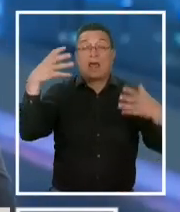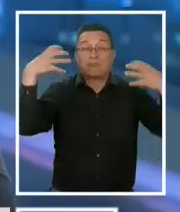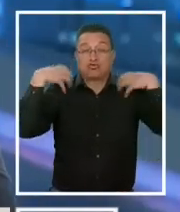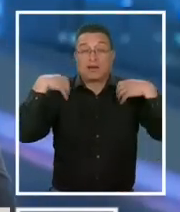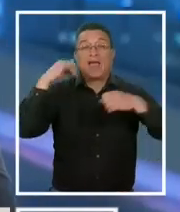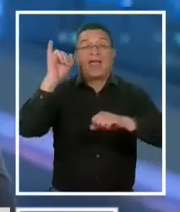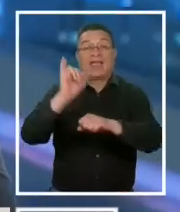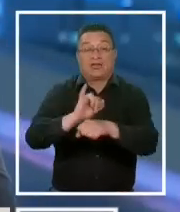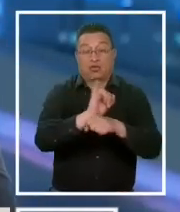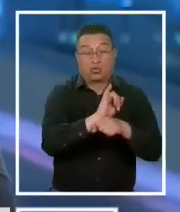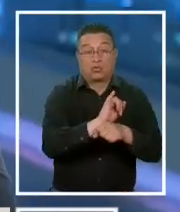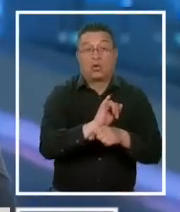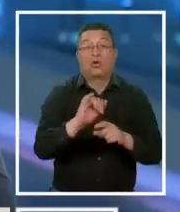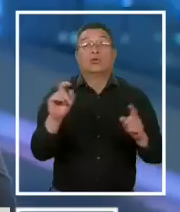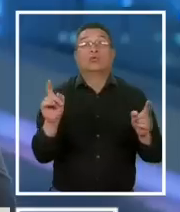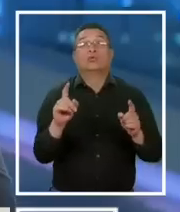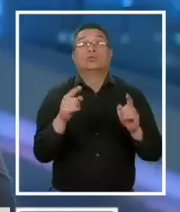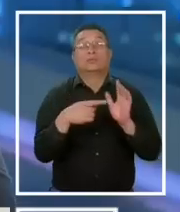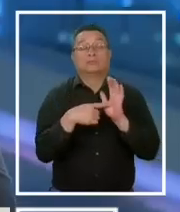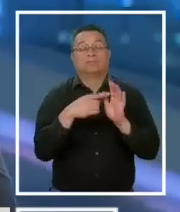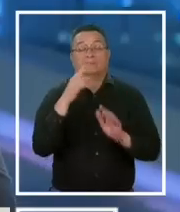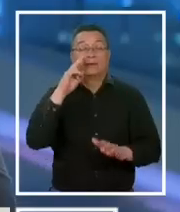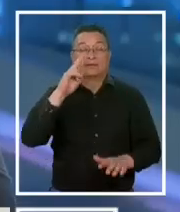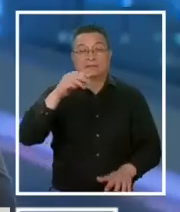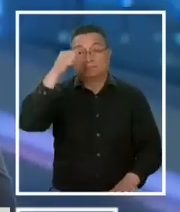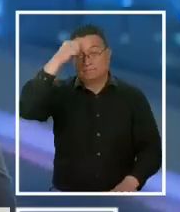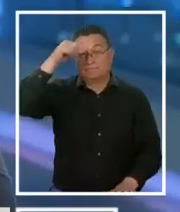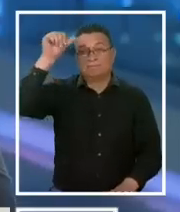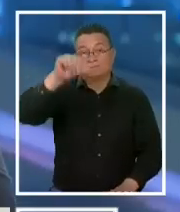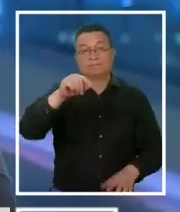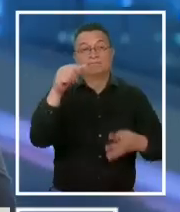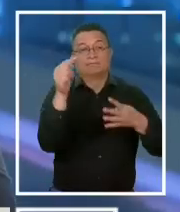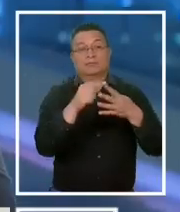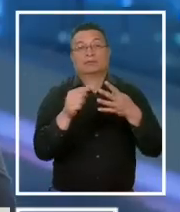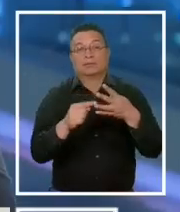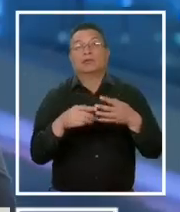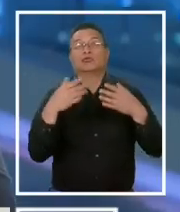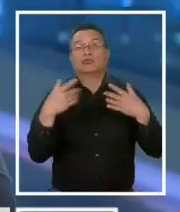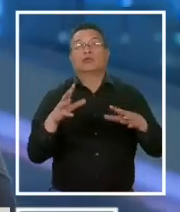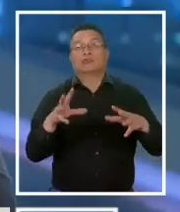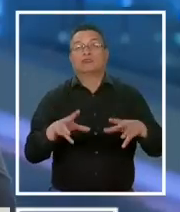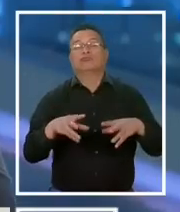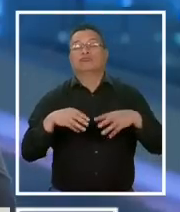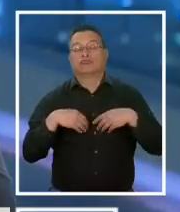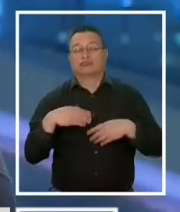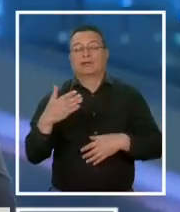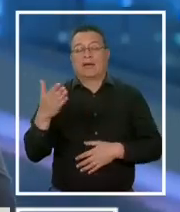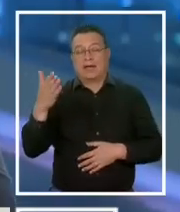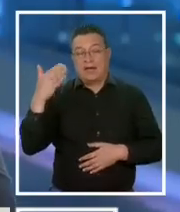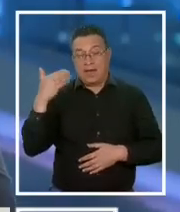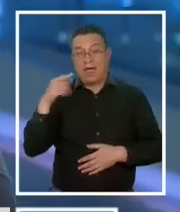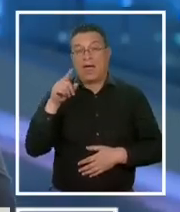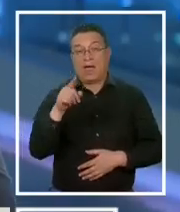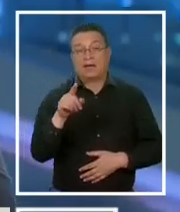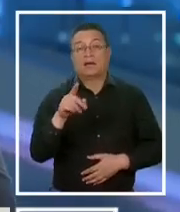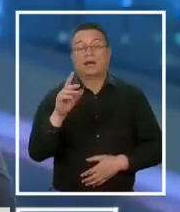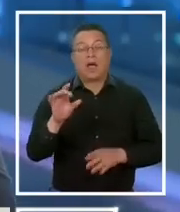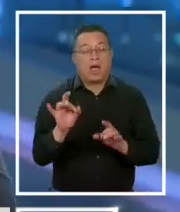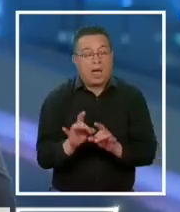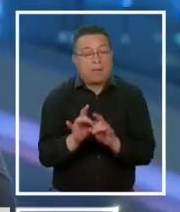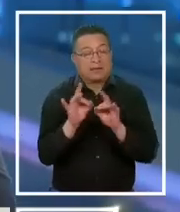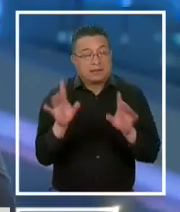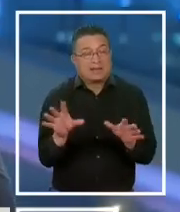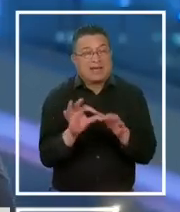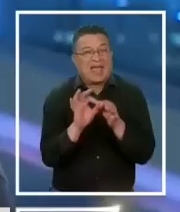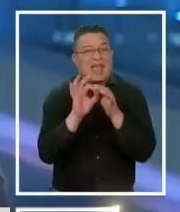que se tiene si no las señales y la impunidad que uno de los factores que abordaban previamente con el entrevistado anterior es particularmente